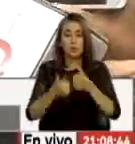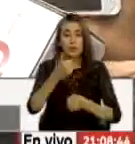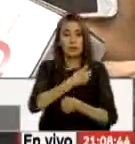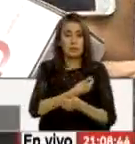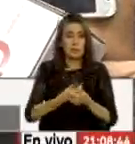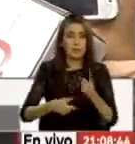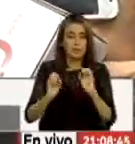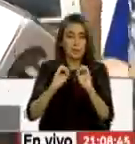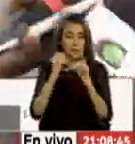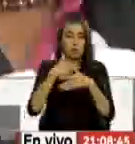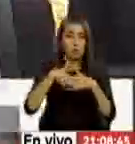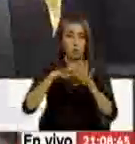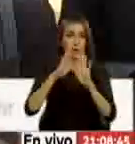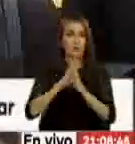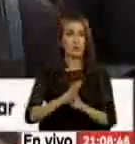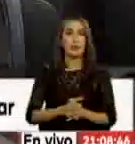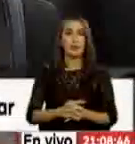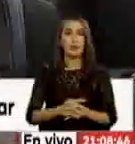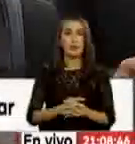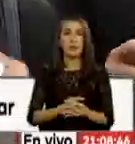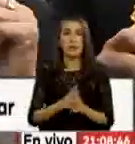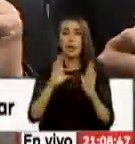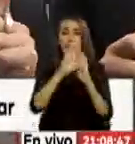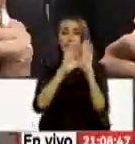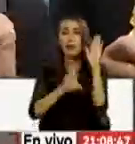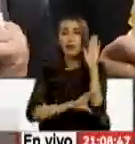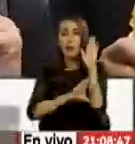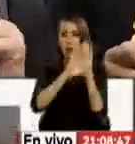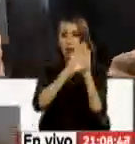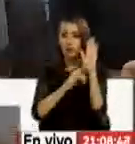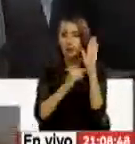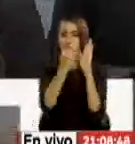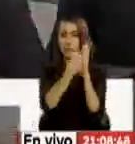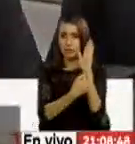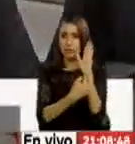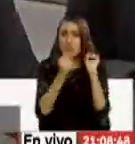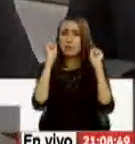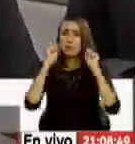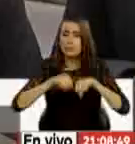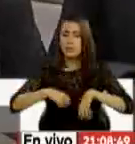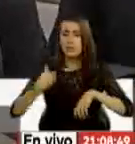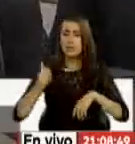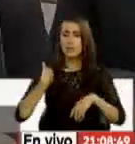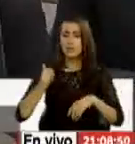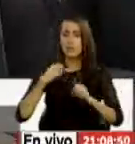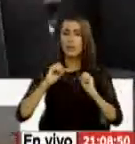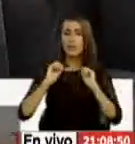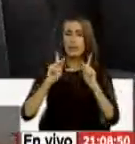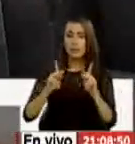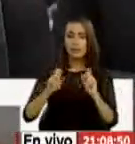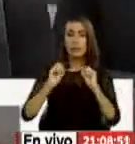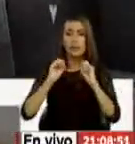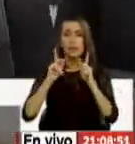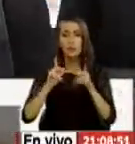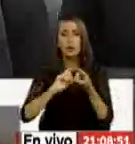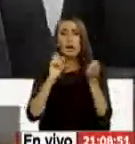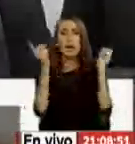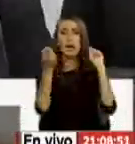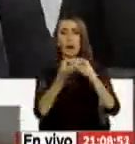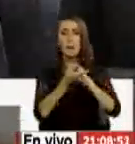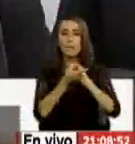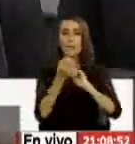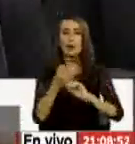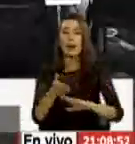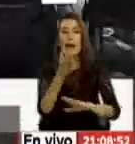ampliación de derechos de participación. La Corte Constitucional tiene la oportunidad histórica de reparar lo que hicieron en